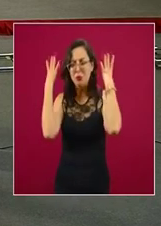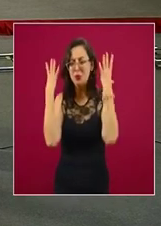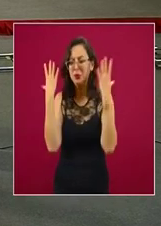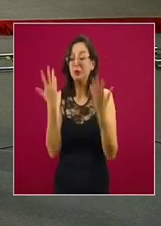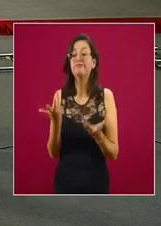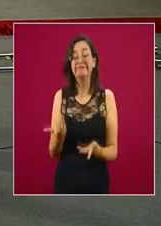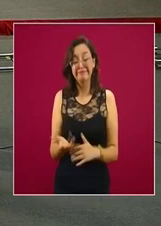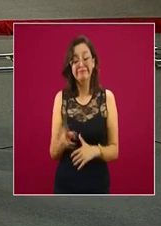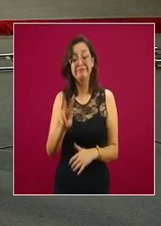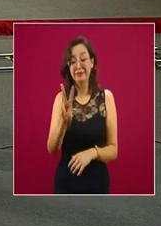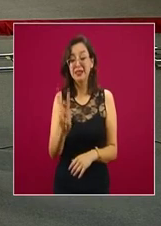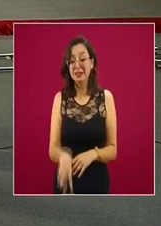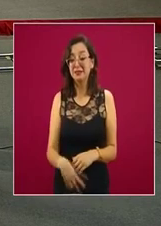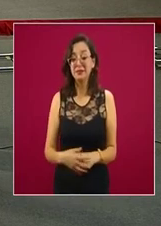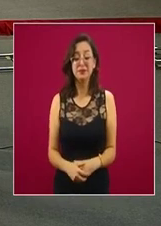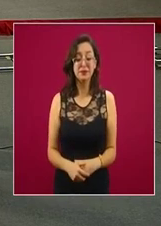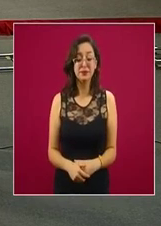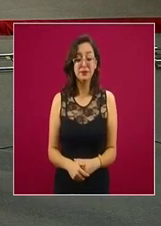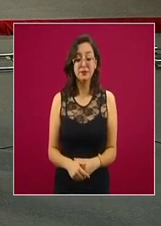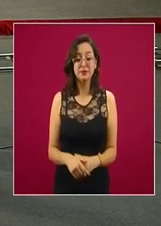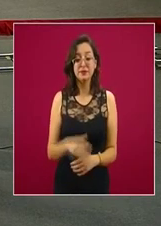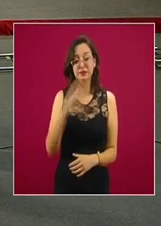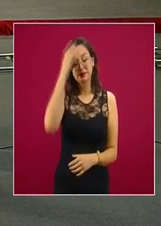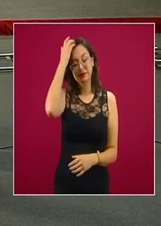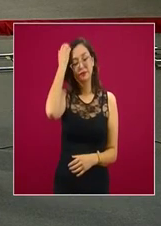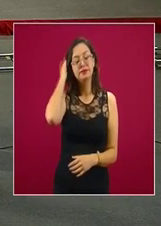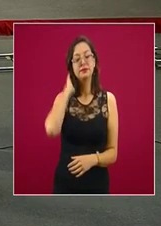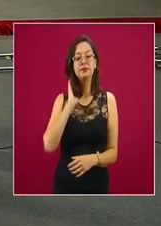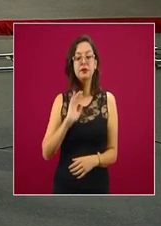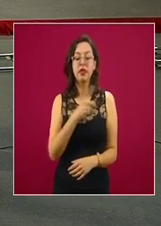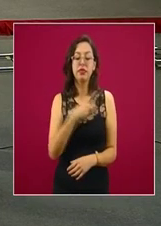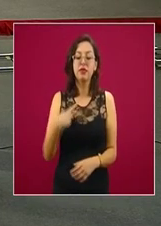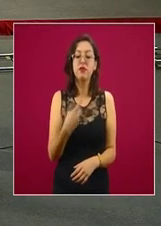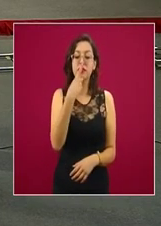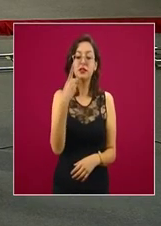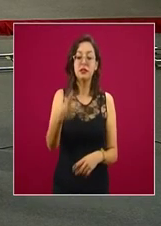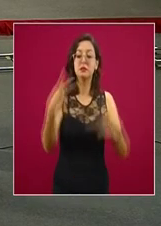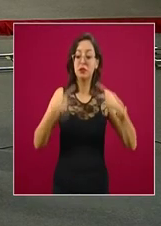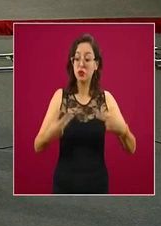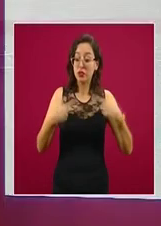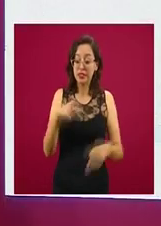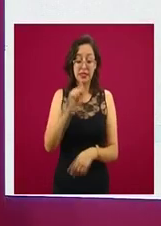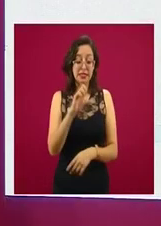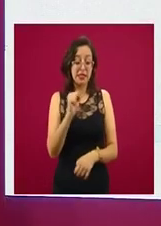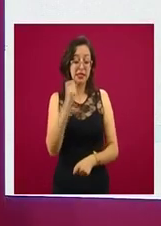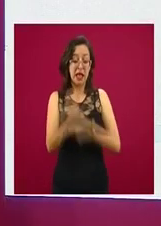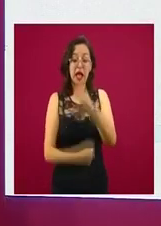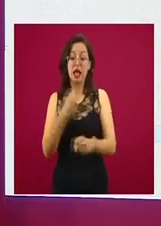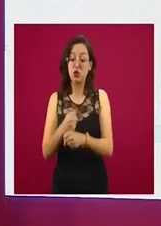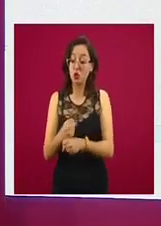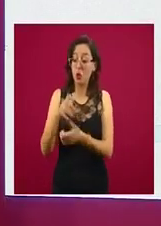padezcan COVID. Y cierro en este momento recordándoles que las personas mayores de 60 años,